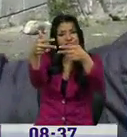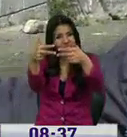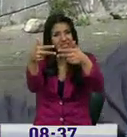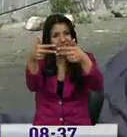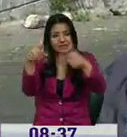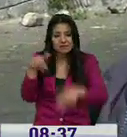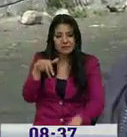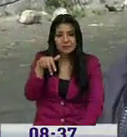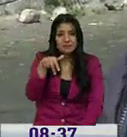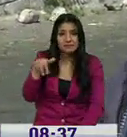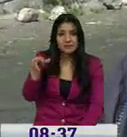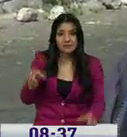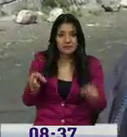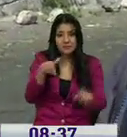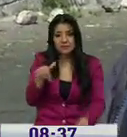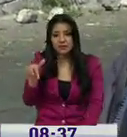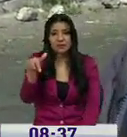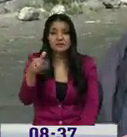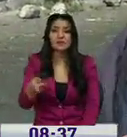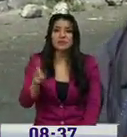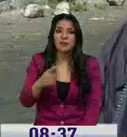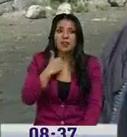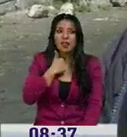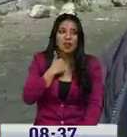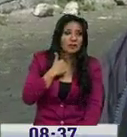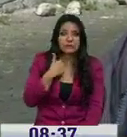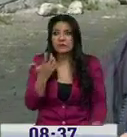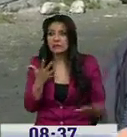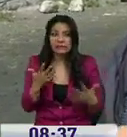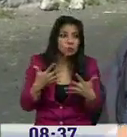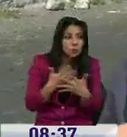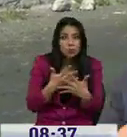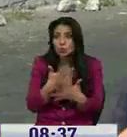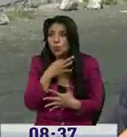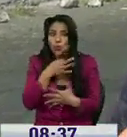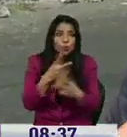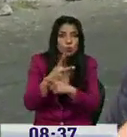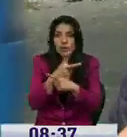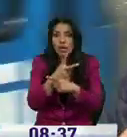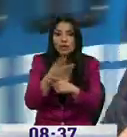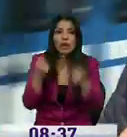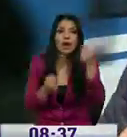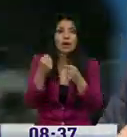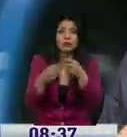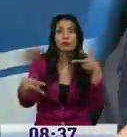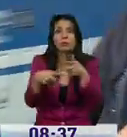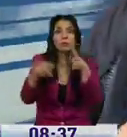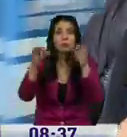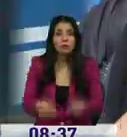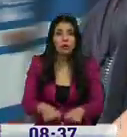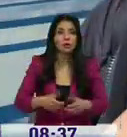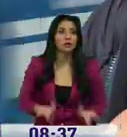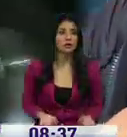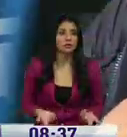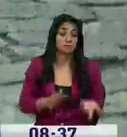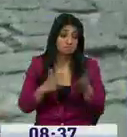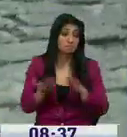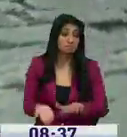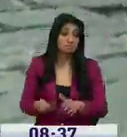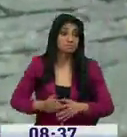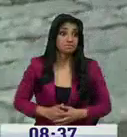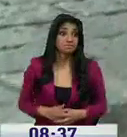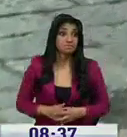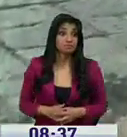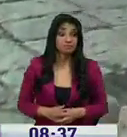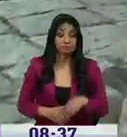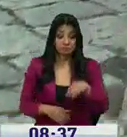hacia para subir, pues no, toca estar ahí con precaución, porque si no tenemos precaución, podemos perder hasta la vida aquí. Además,